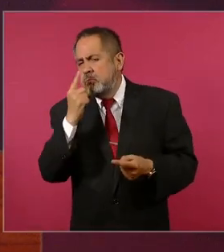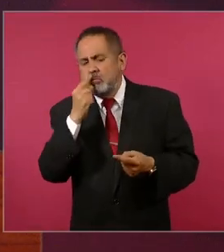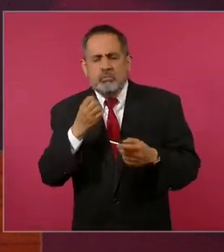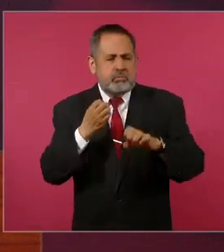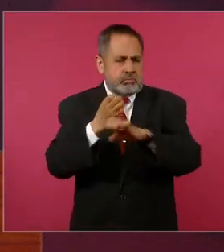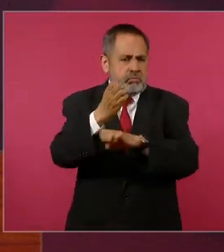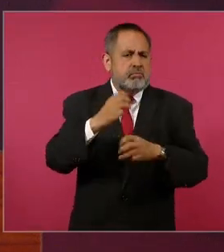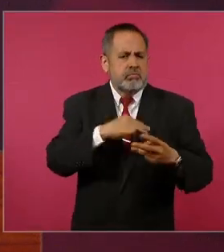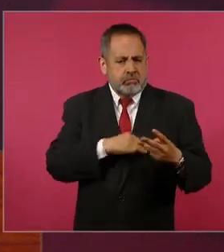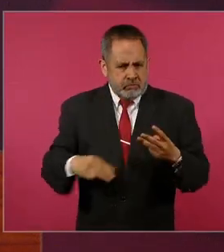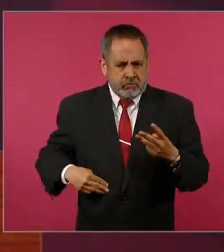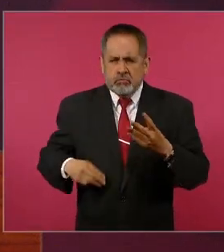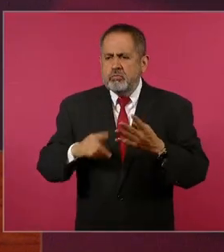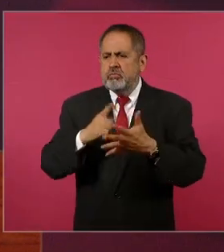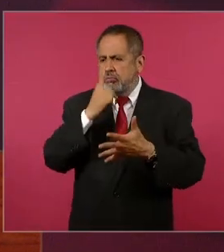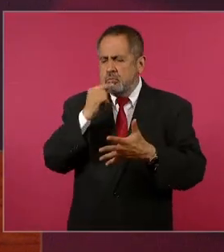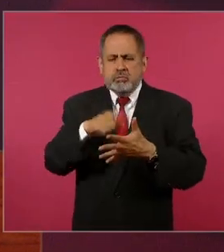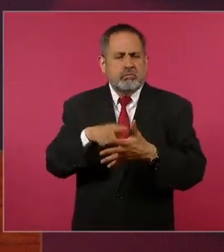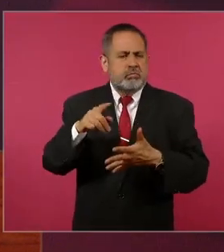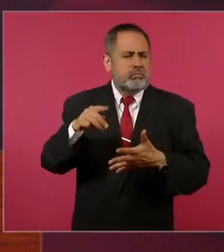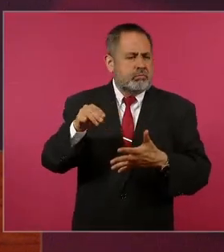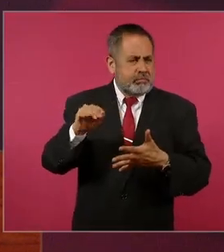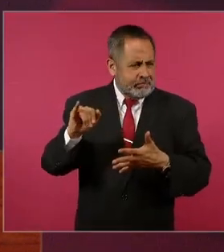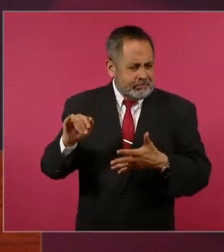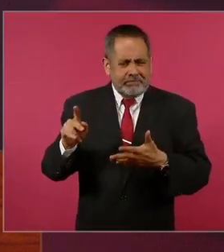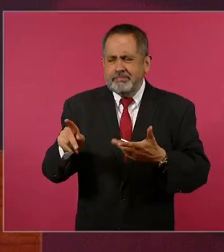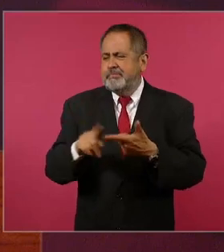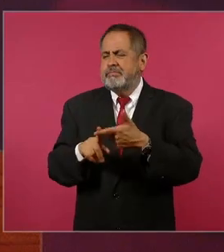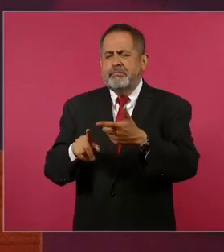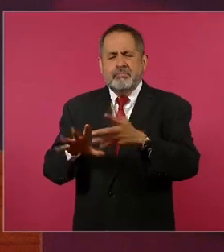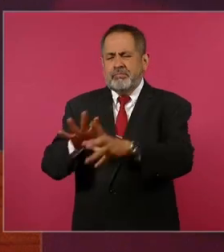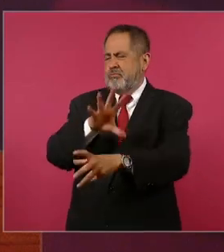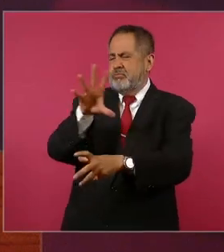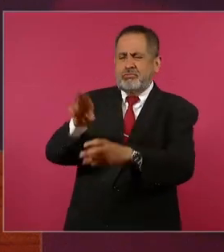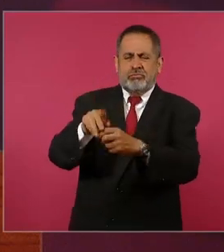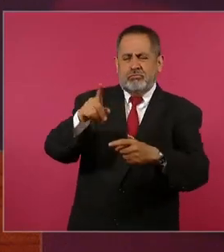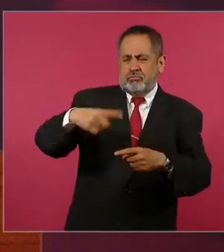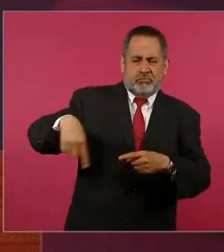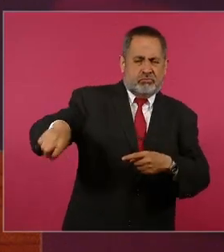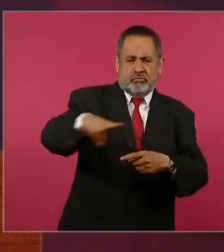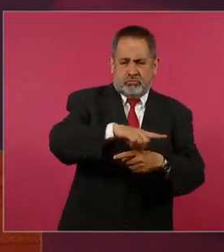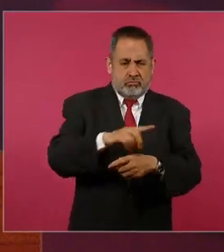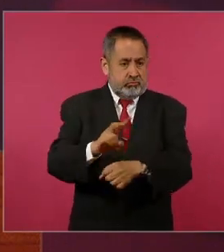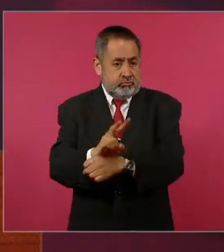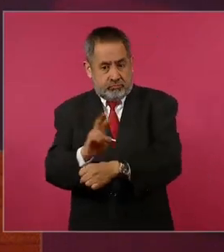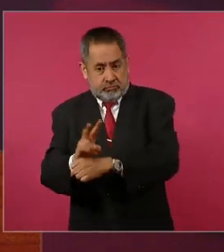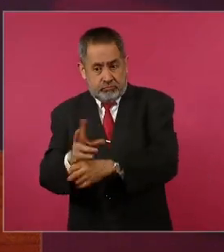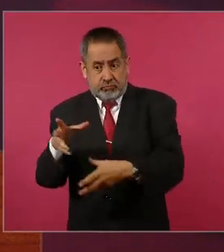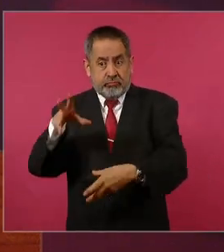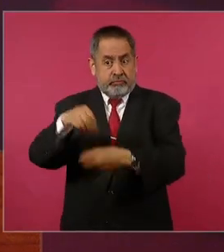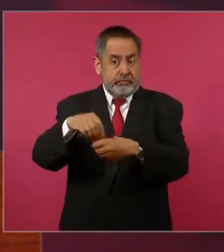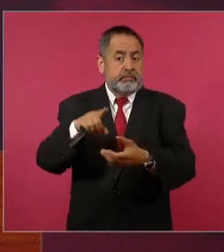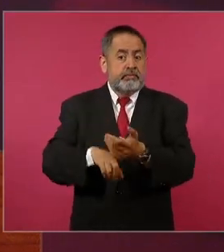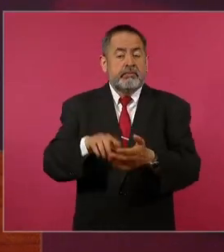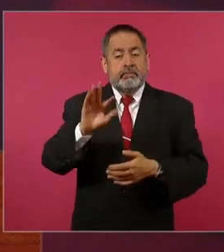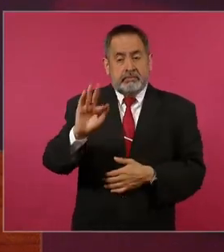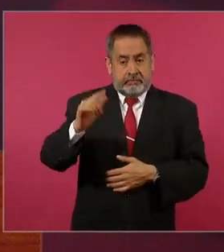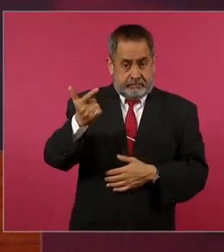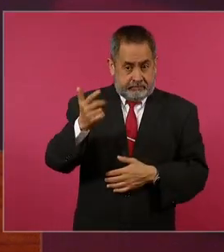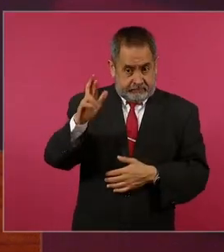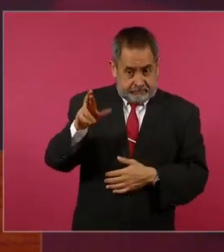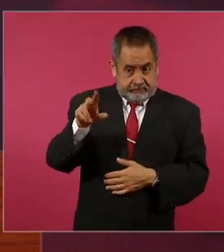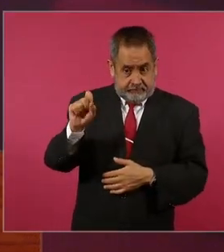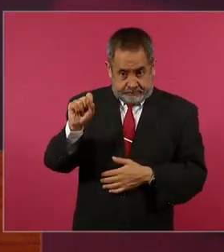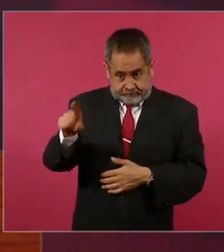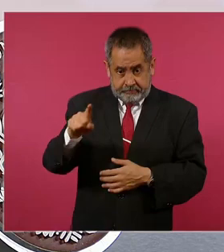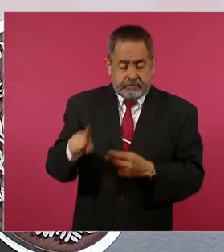estatales, municipales, ministeriales, así como al personal de la Fiscalía General de la República y